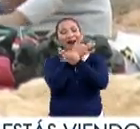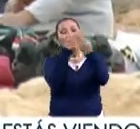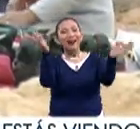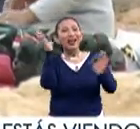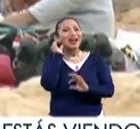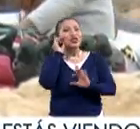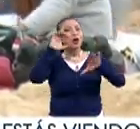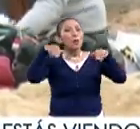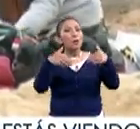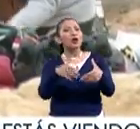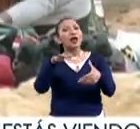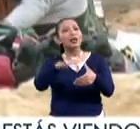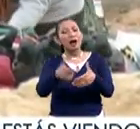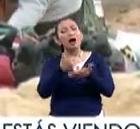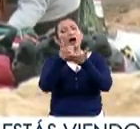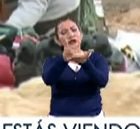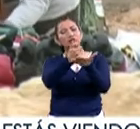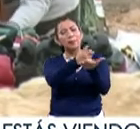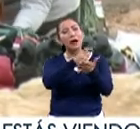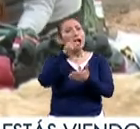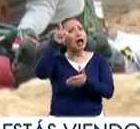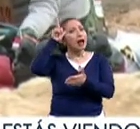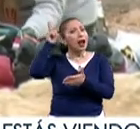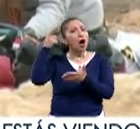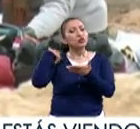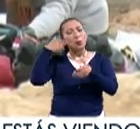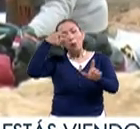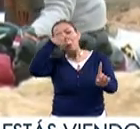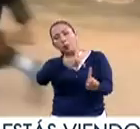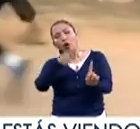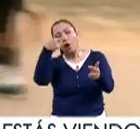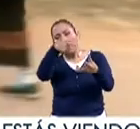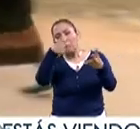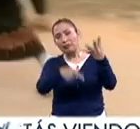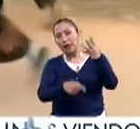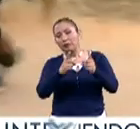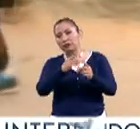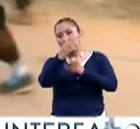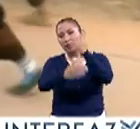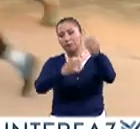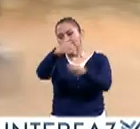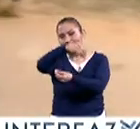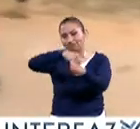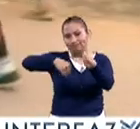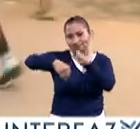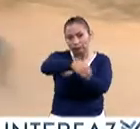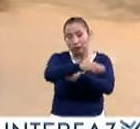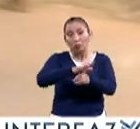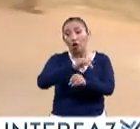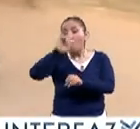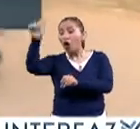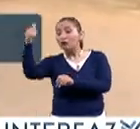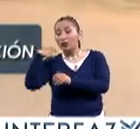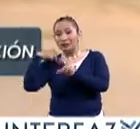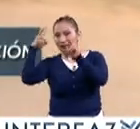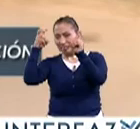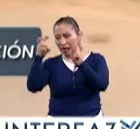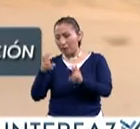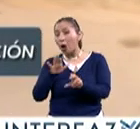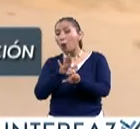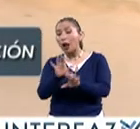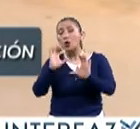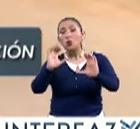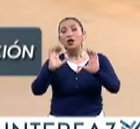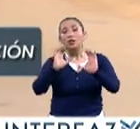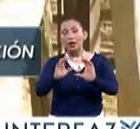la radio comunitaria contribuye a que Laos se encamine hacia los objetivos de desarrollo sostenible, pues otras de sus temáticas son